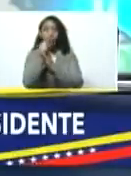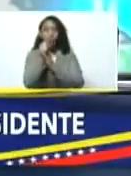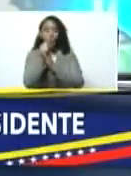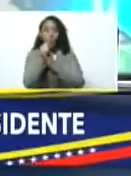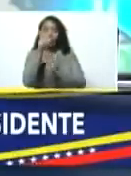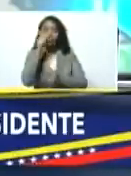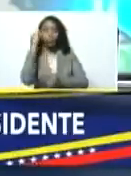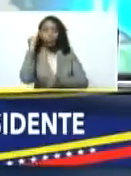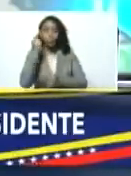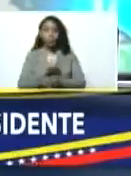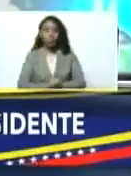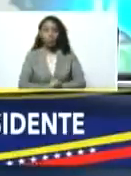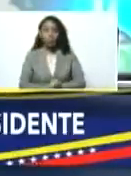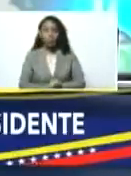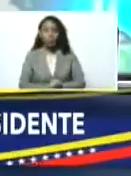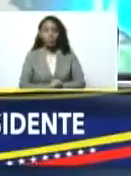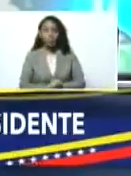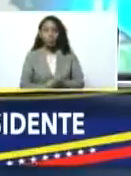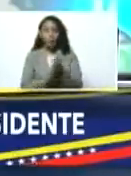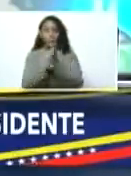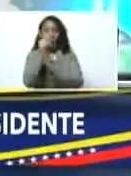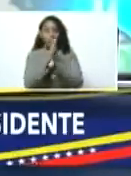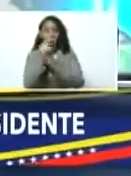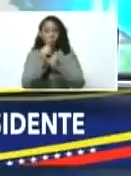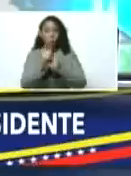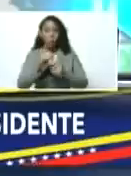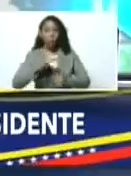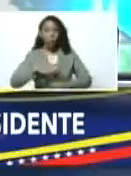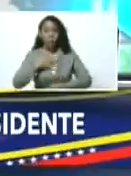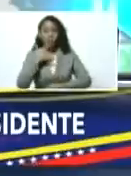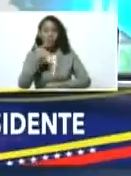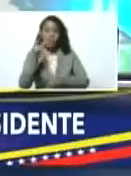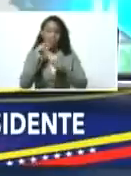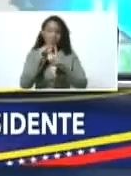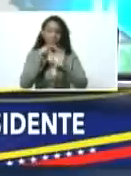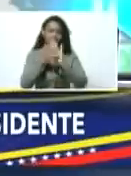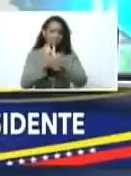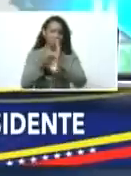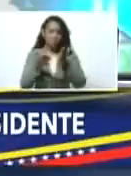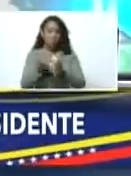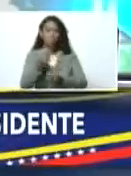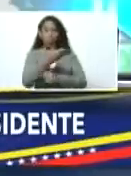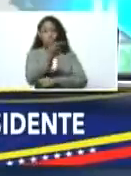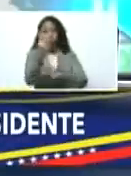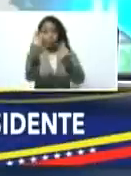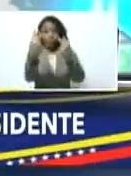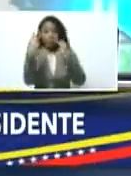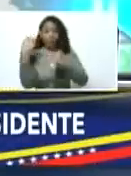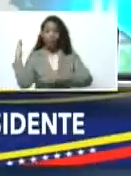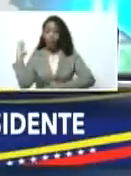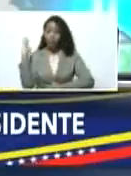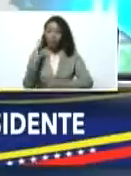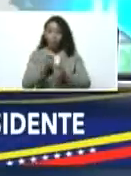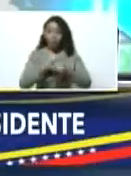emprendedorianos. Emprendedorianos, se puede decir. ¿Ah? Bueno, fíjense ustedes cómo ha venido creciendo